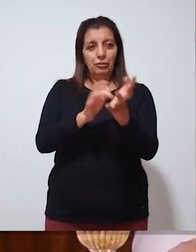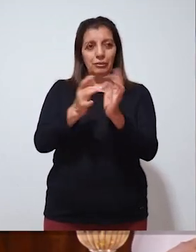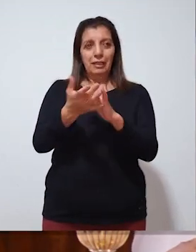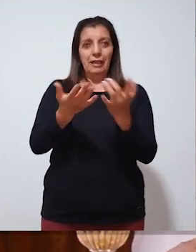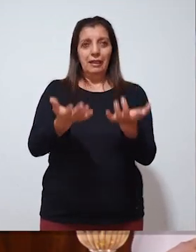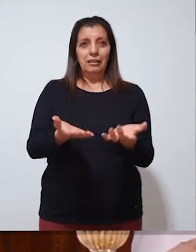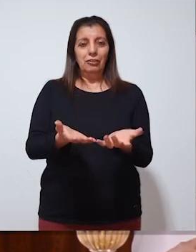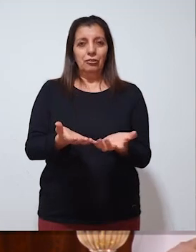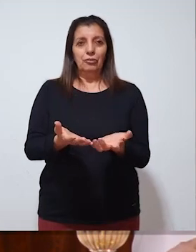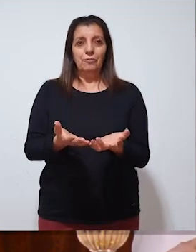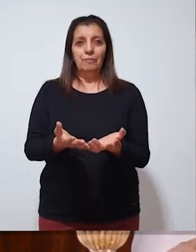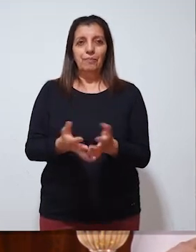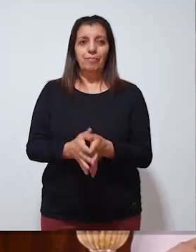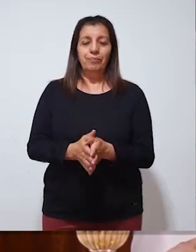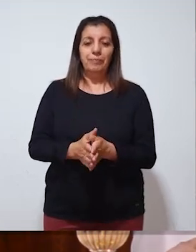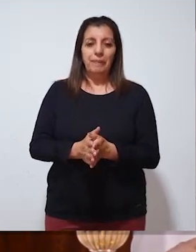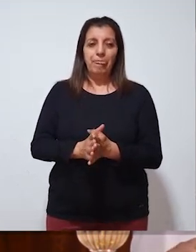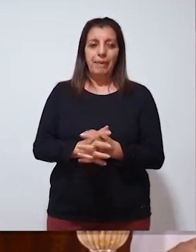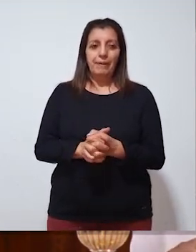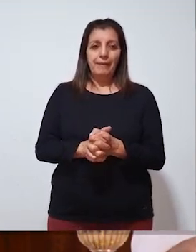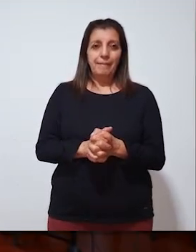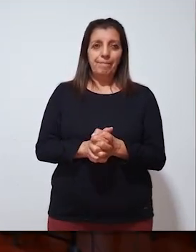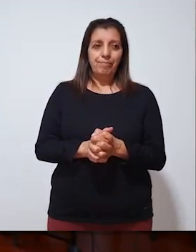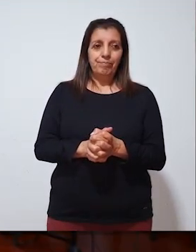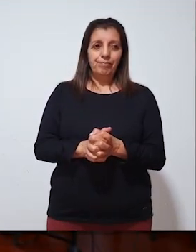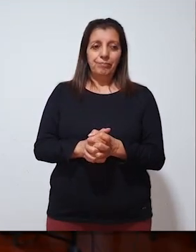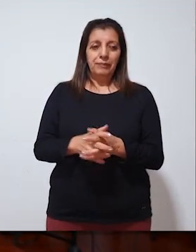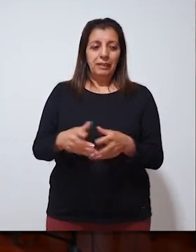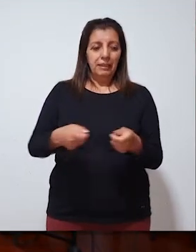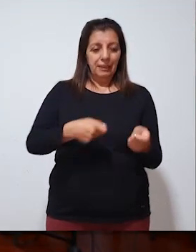quien concedes al mundo todos los bienes.